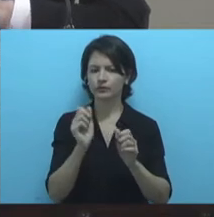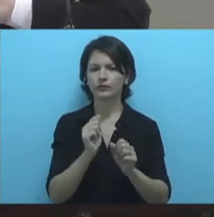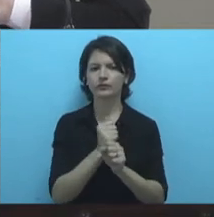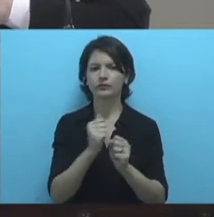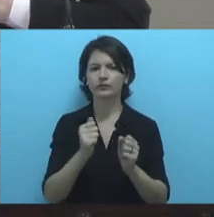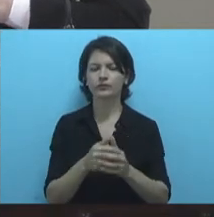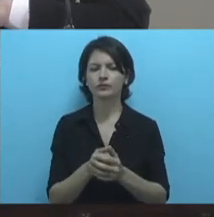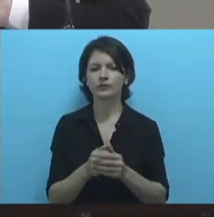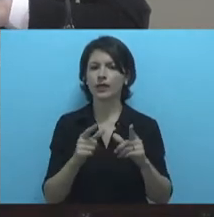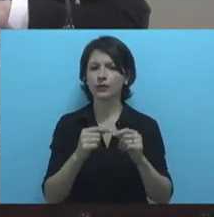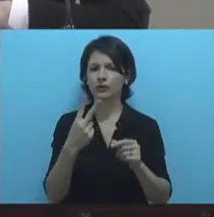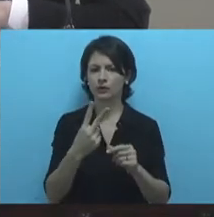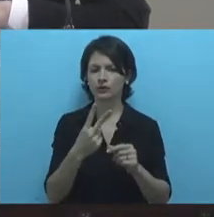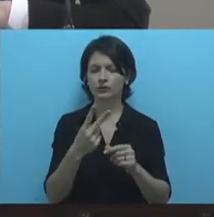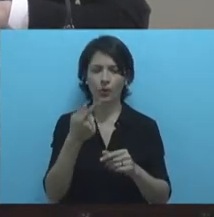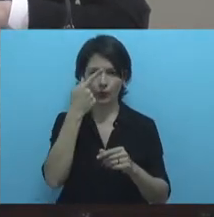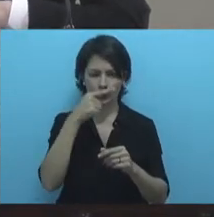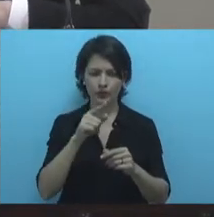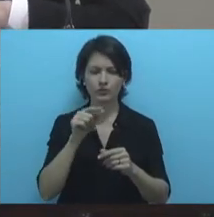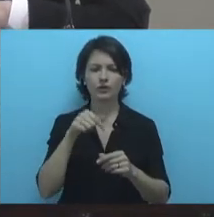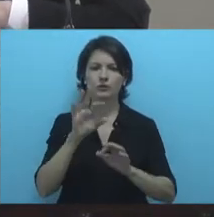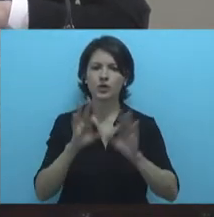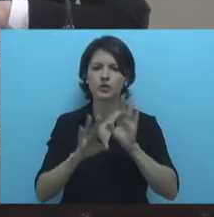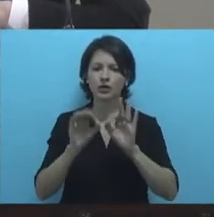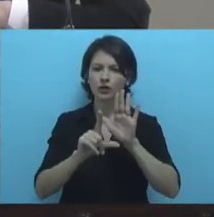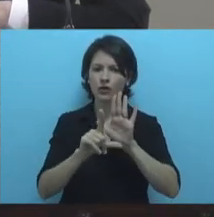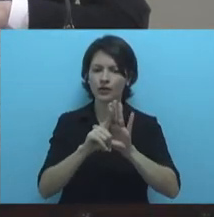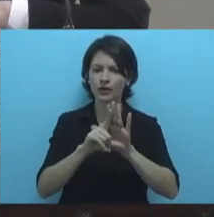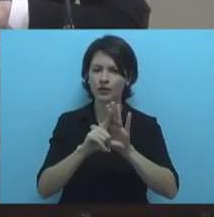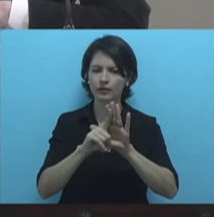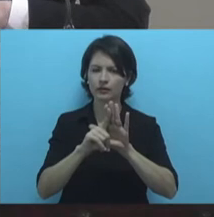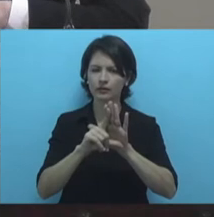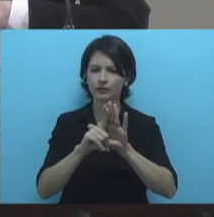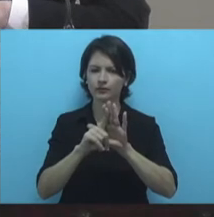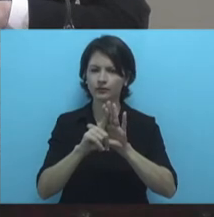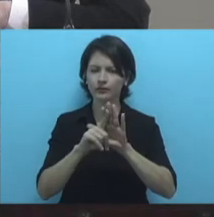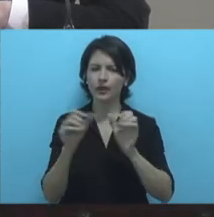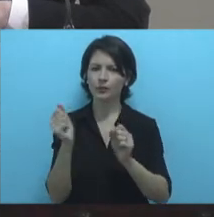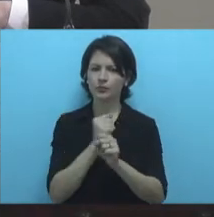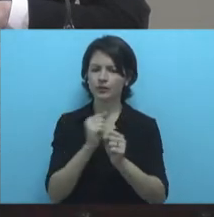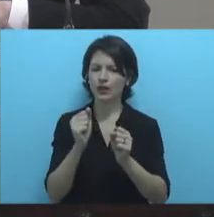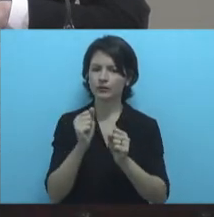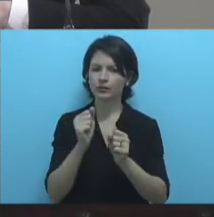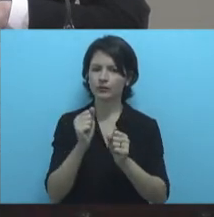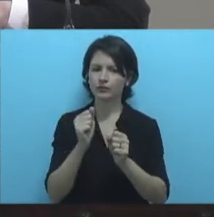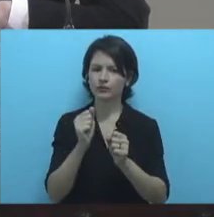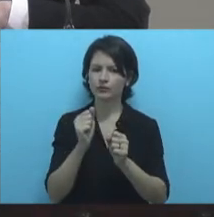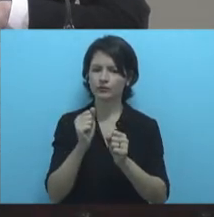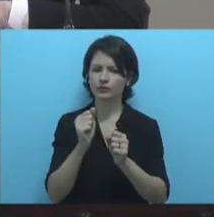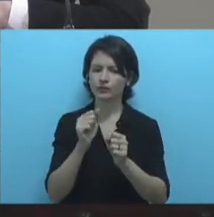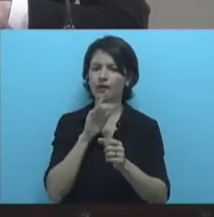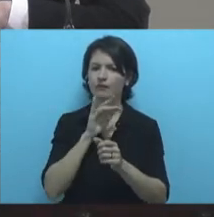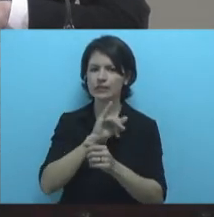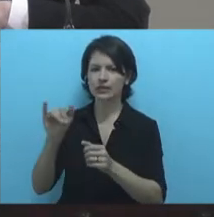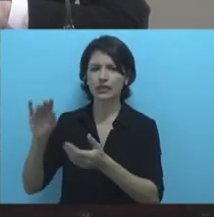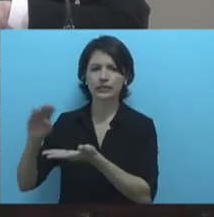aprobado artículo 2 de forma en consecuencia el proyecto de ley recibe sanción de la cámara de diputados y